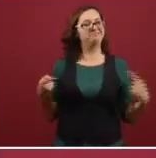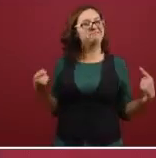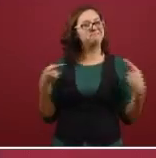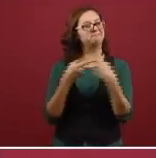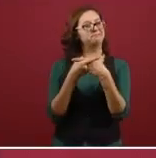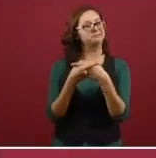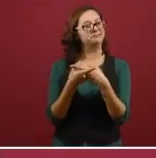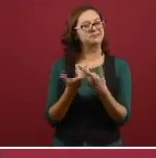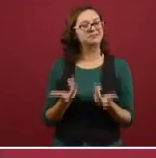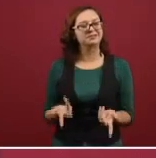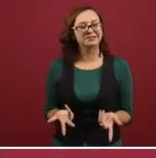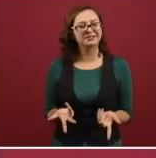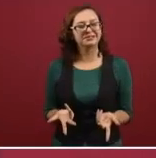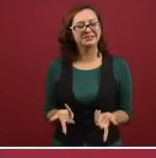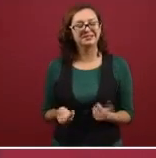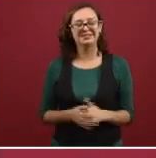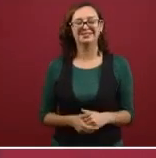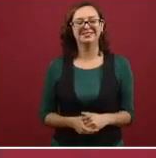digo,